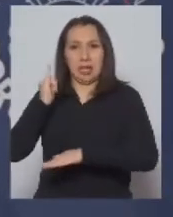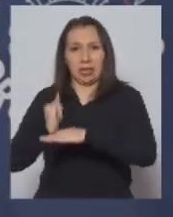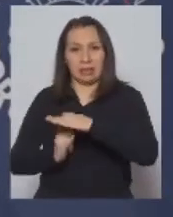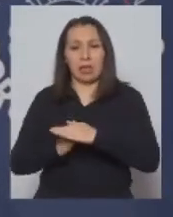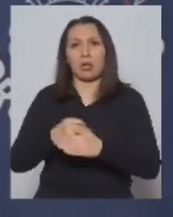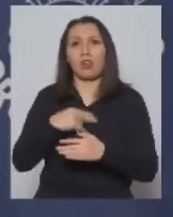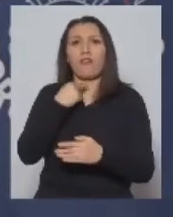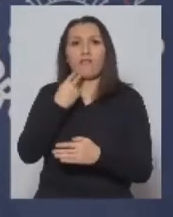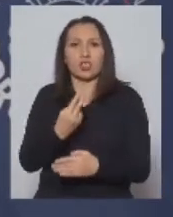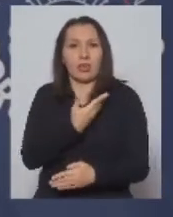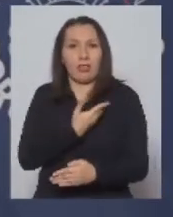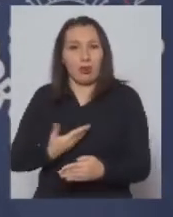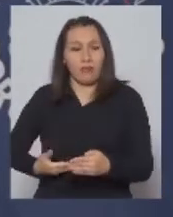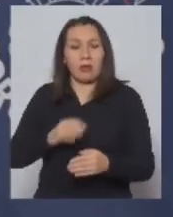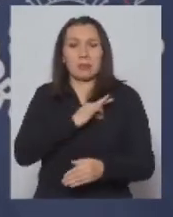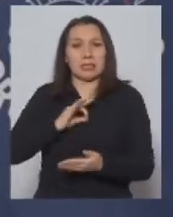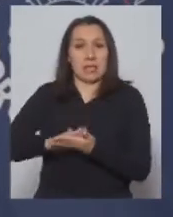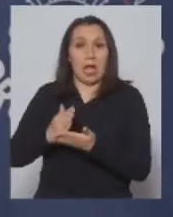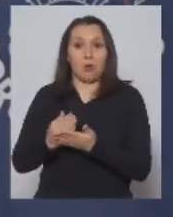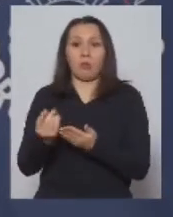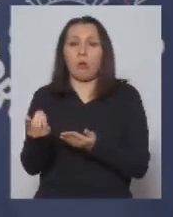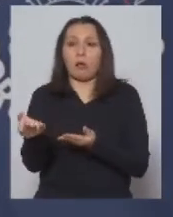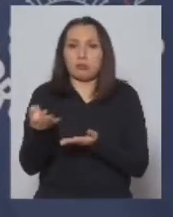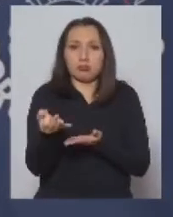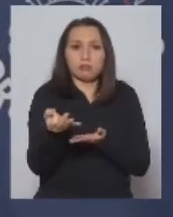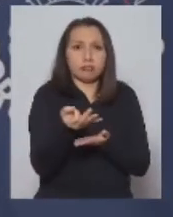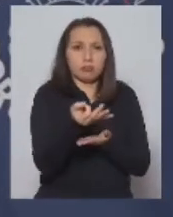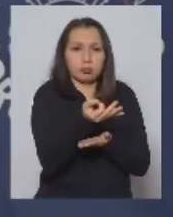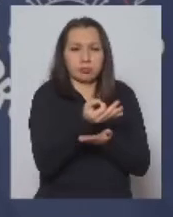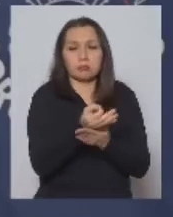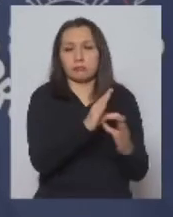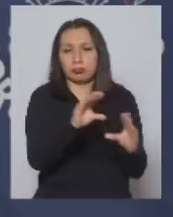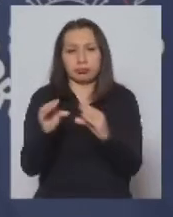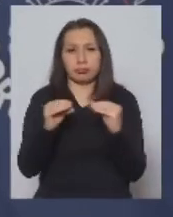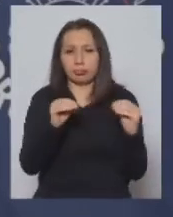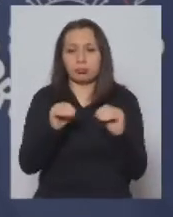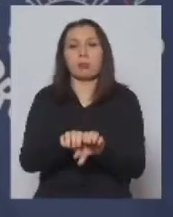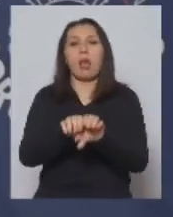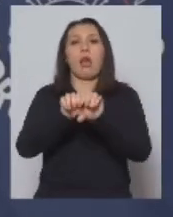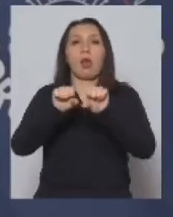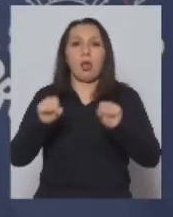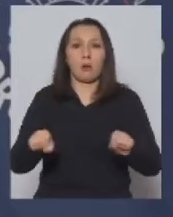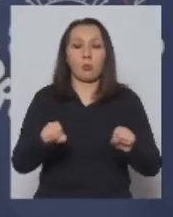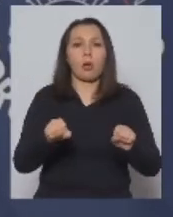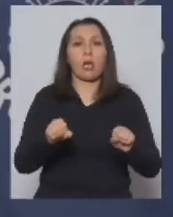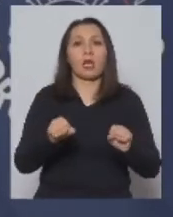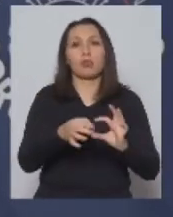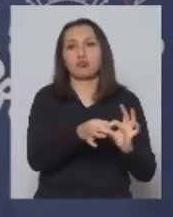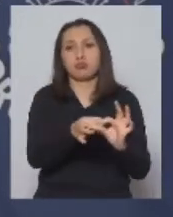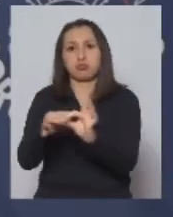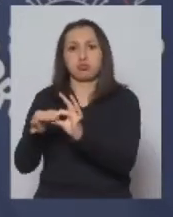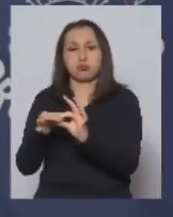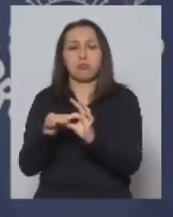la vocera, el Ministerio de Salud, etcétera, y se toma una definición